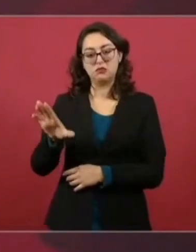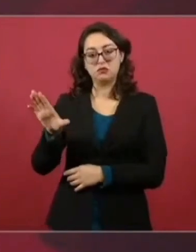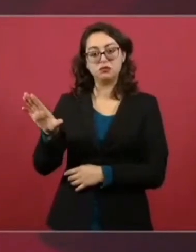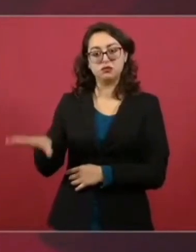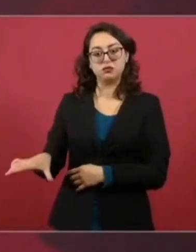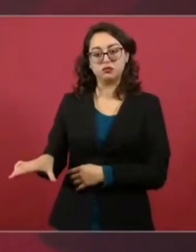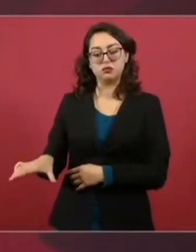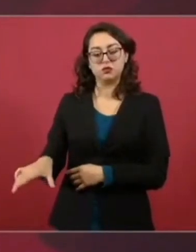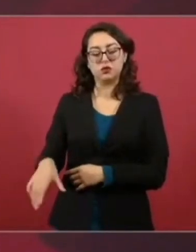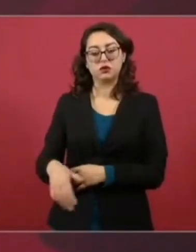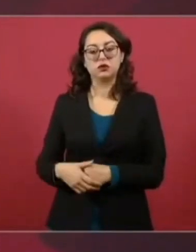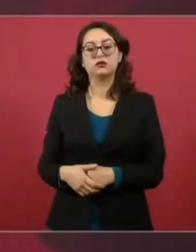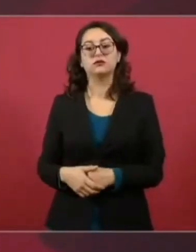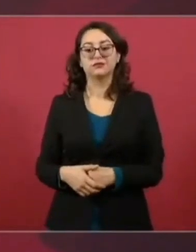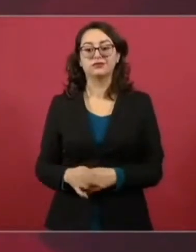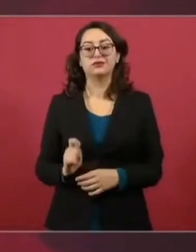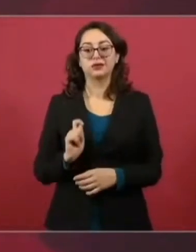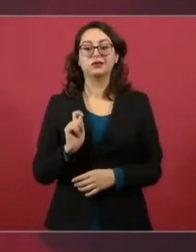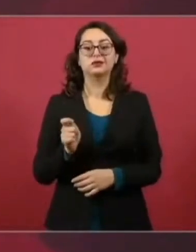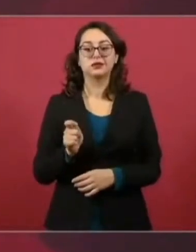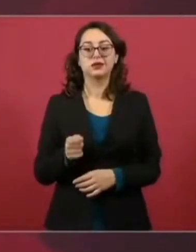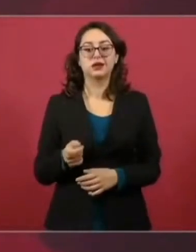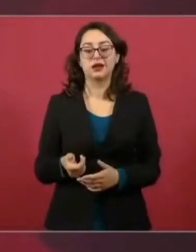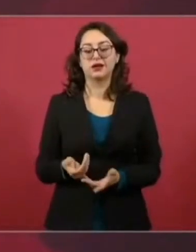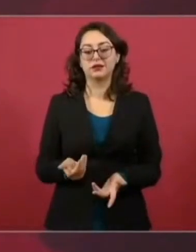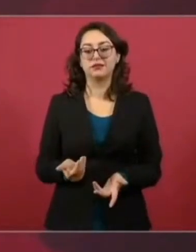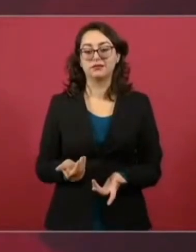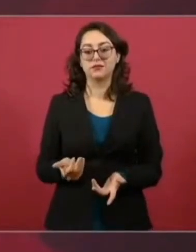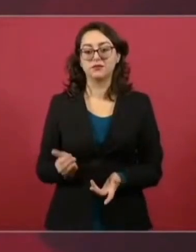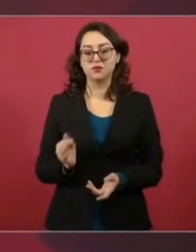O sea, que antes de morir todavía tuvo eso.